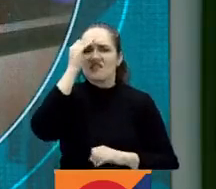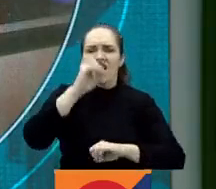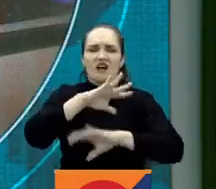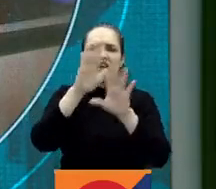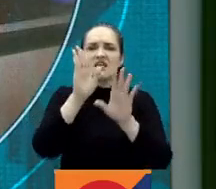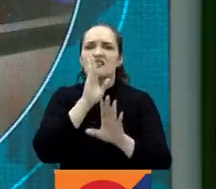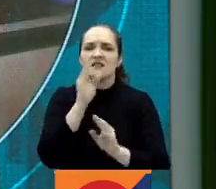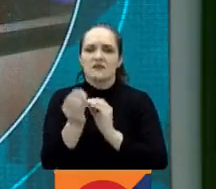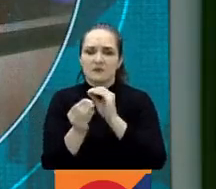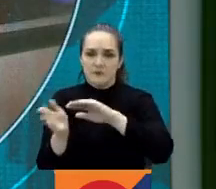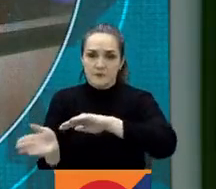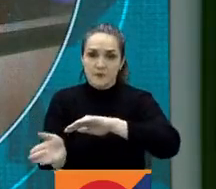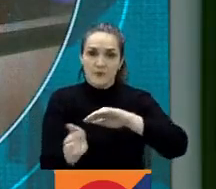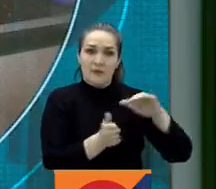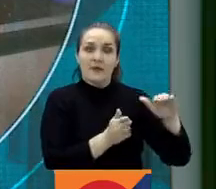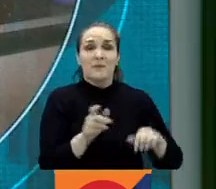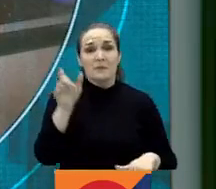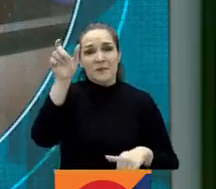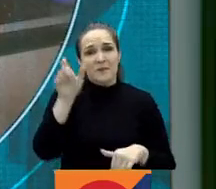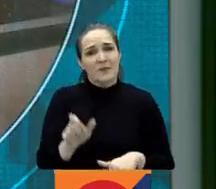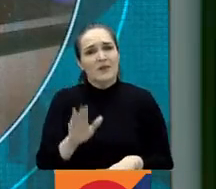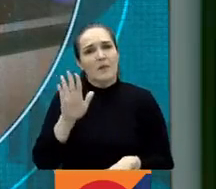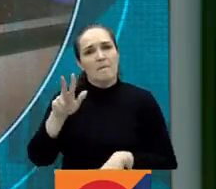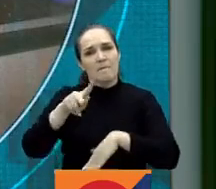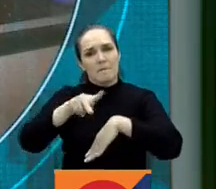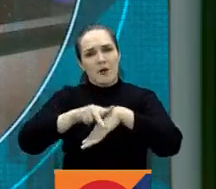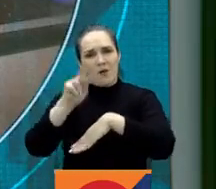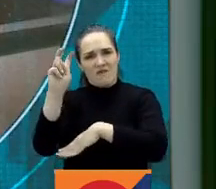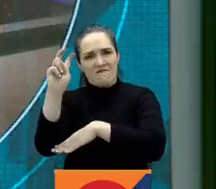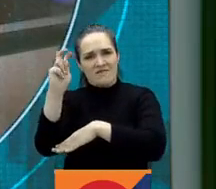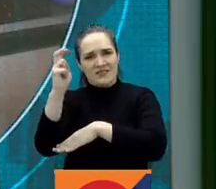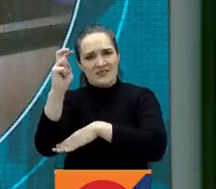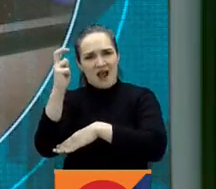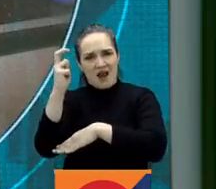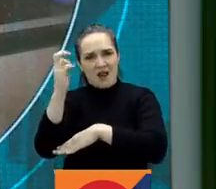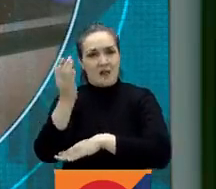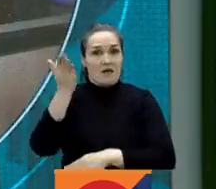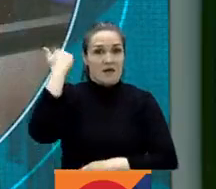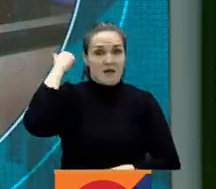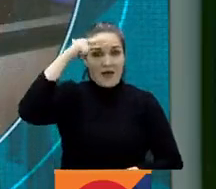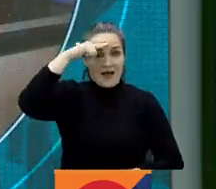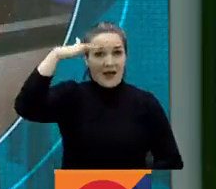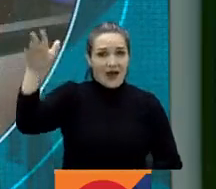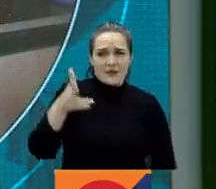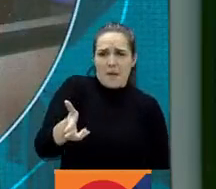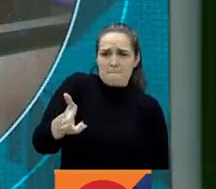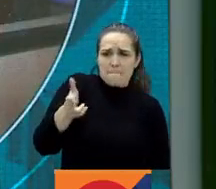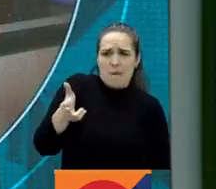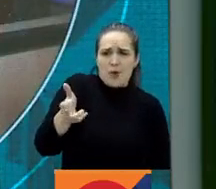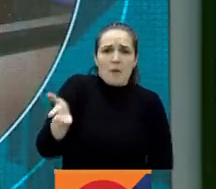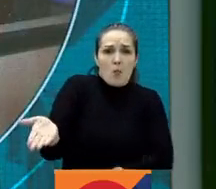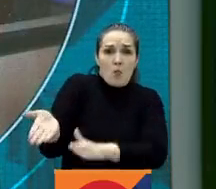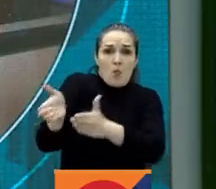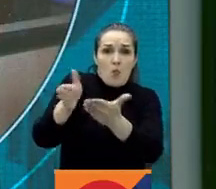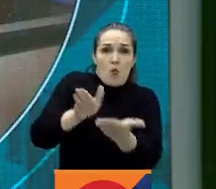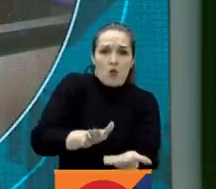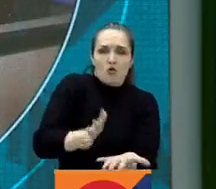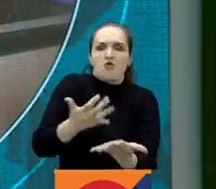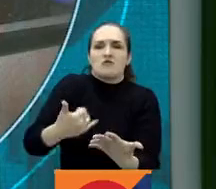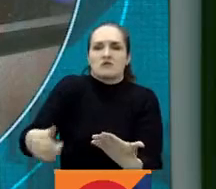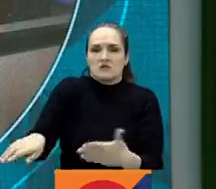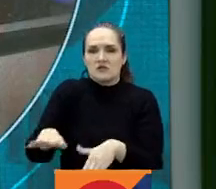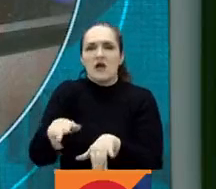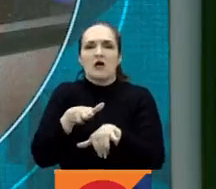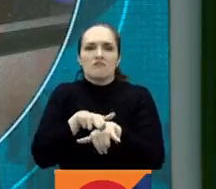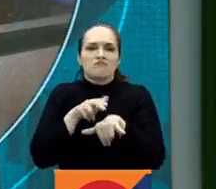El cuerpo del fiscal antidrogas Marcelo Pesci, asesinado a tiros el pasado martes en la isla Barú, cerca de Cartagena, fue recibido en su natal